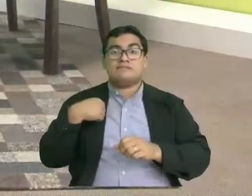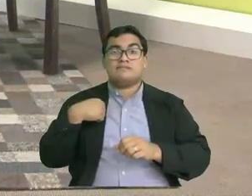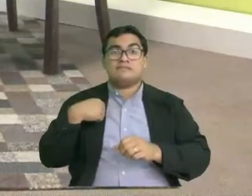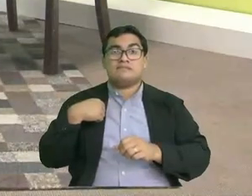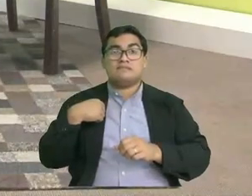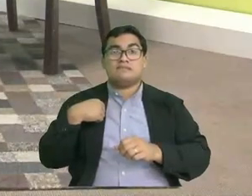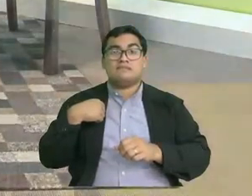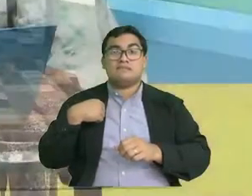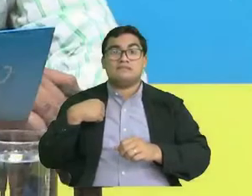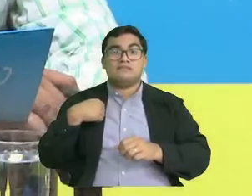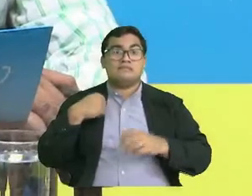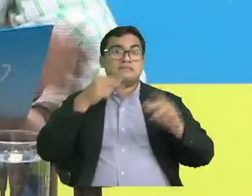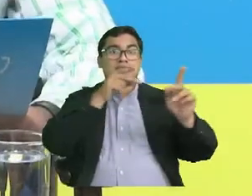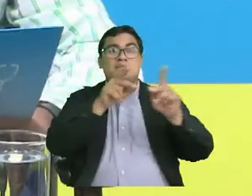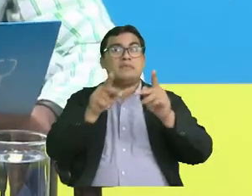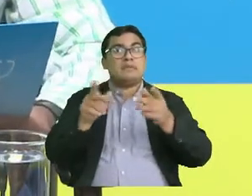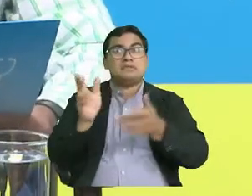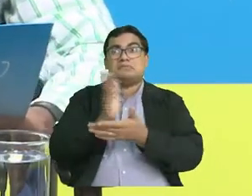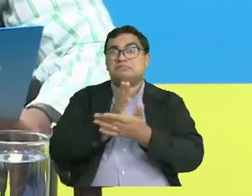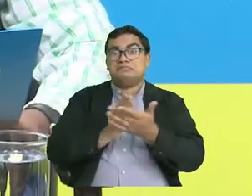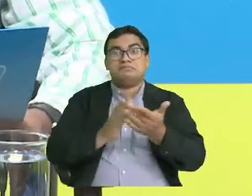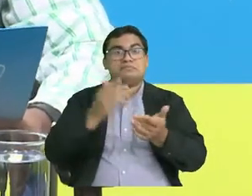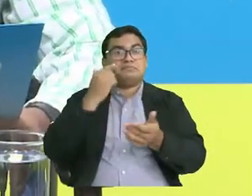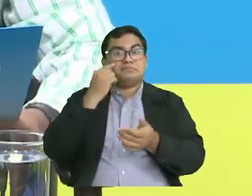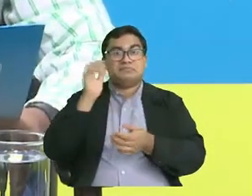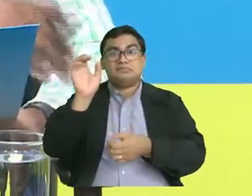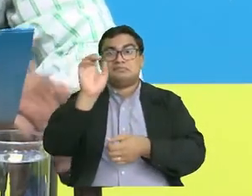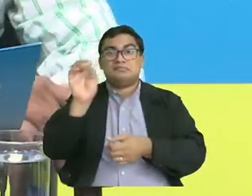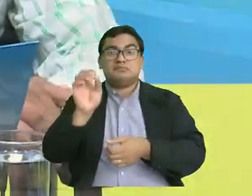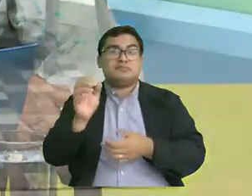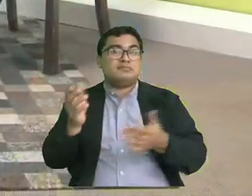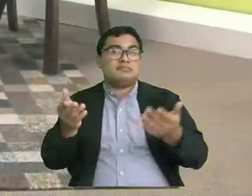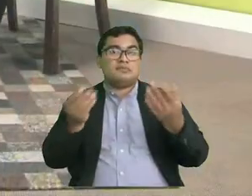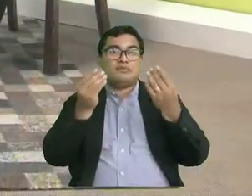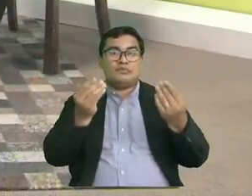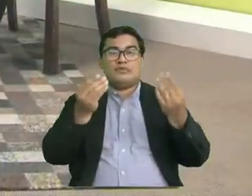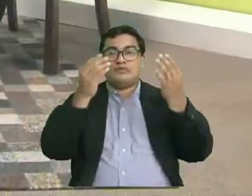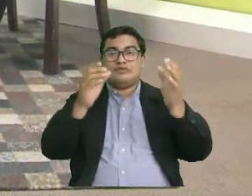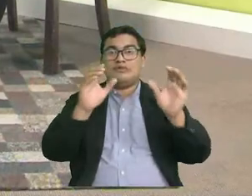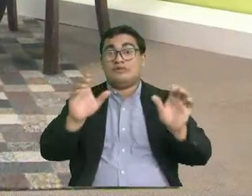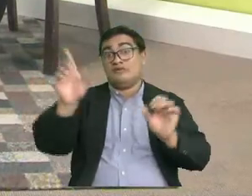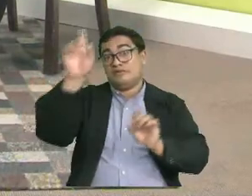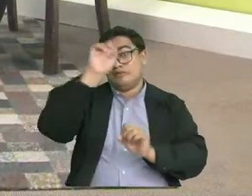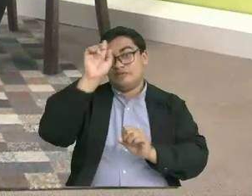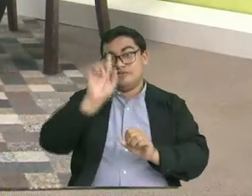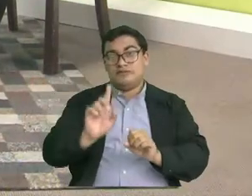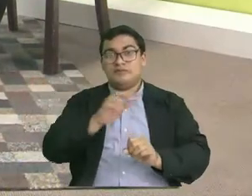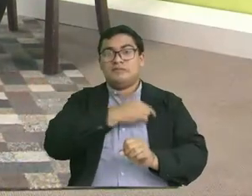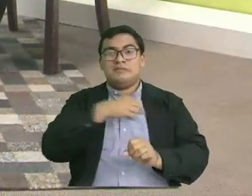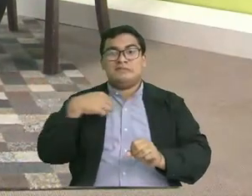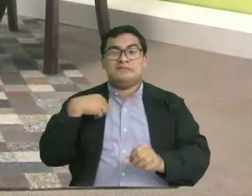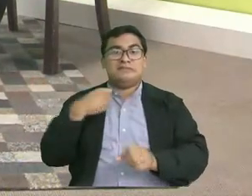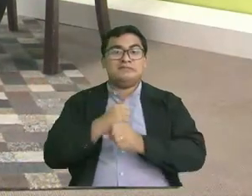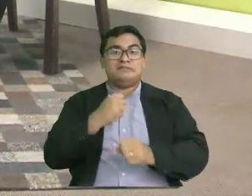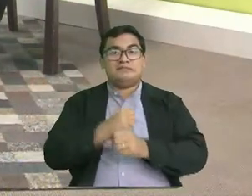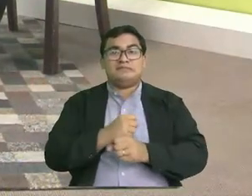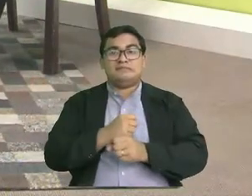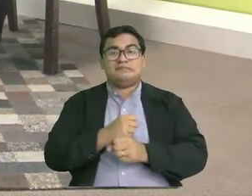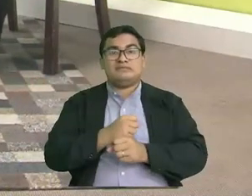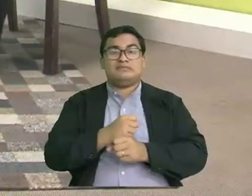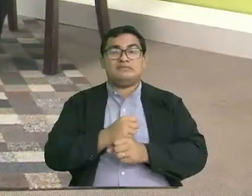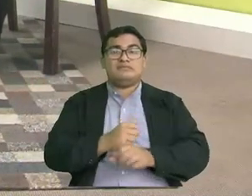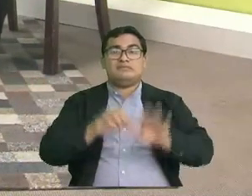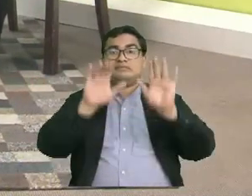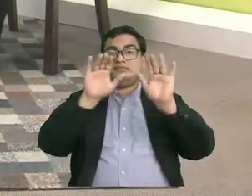estamos del otro lado no sabemos. Sí, muchas cosas no se saben, así es, de todo lo que se hace. Pues